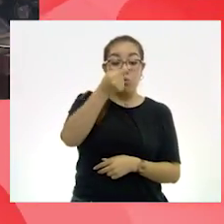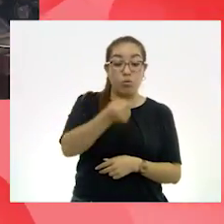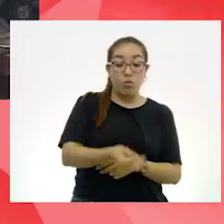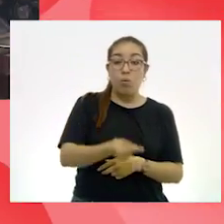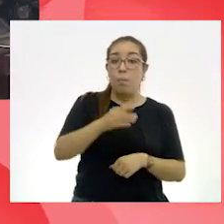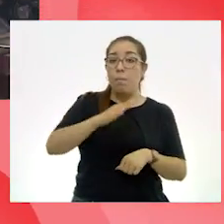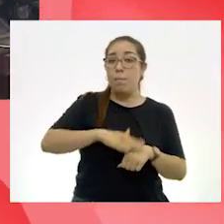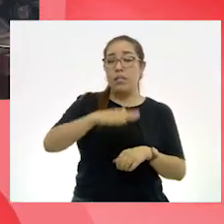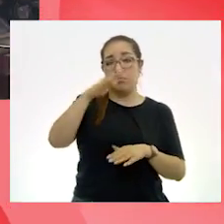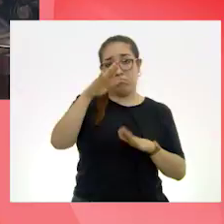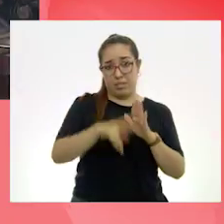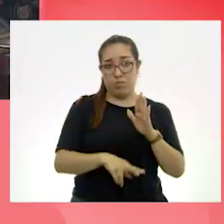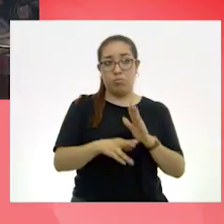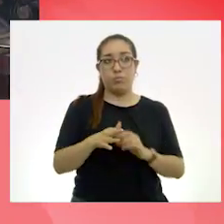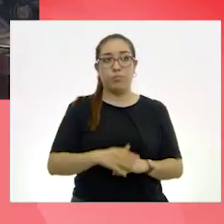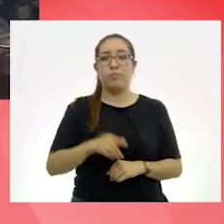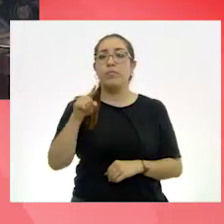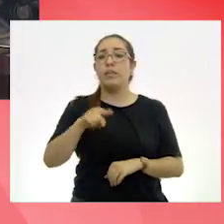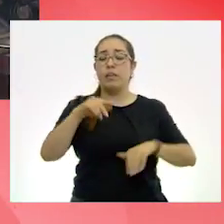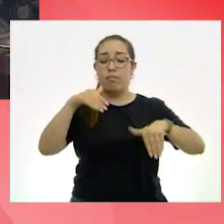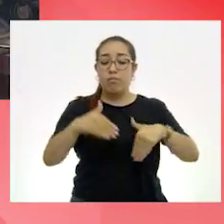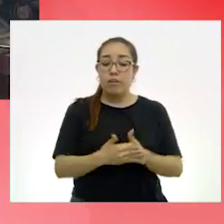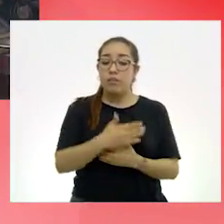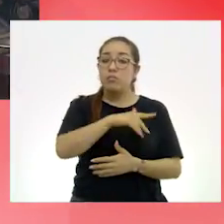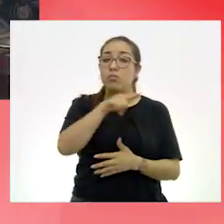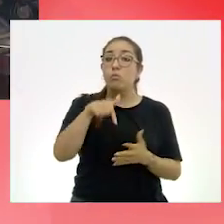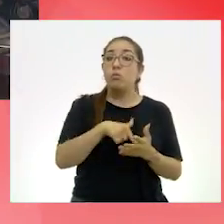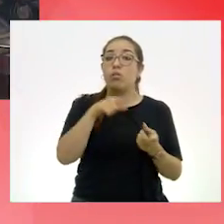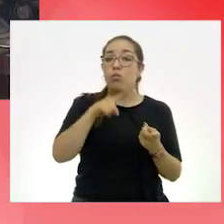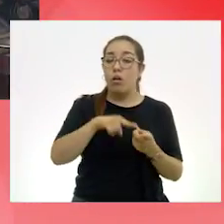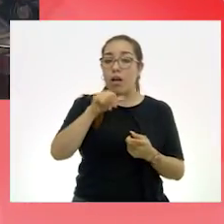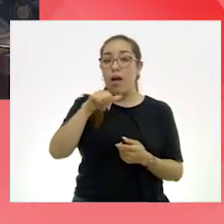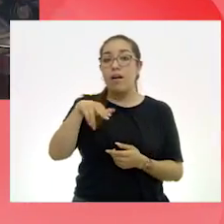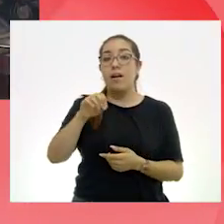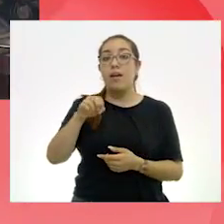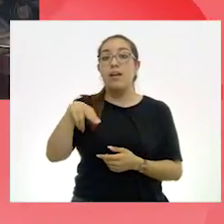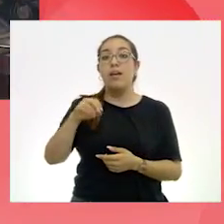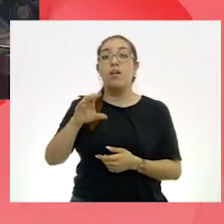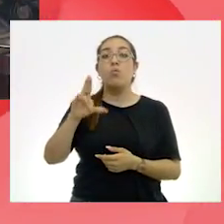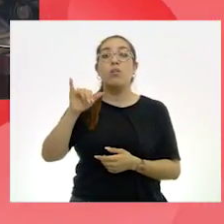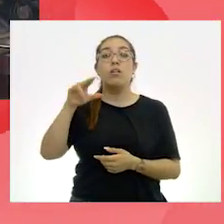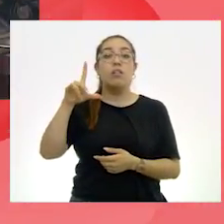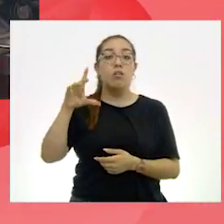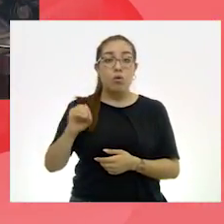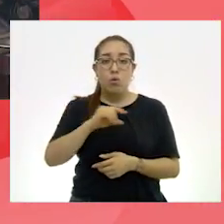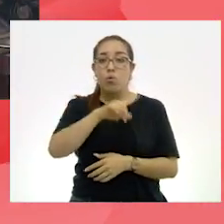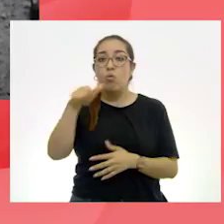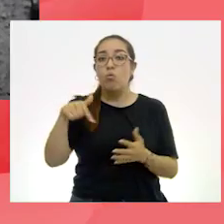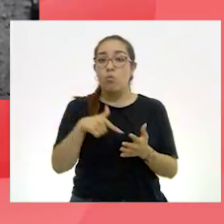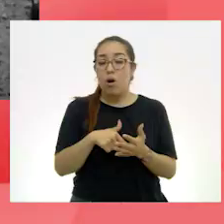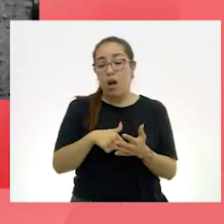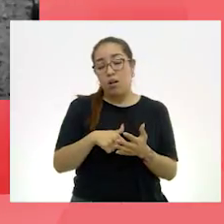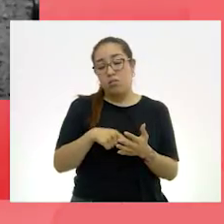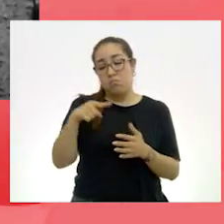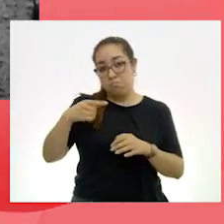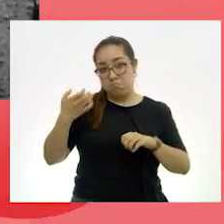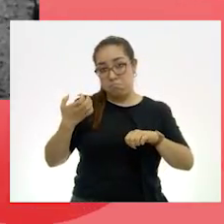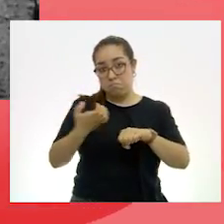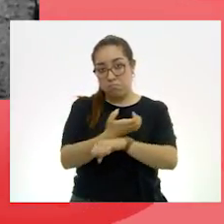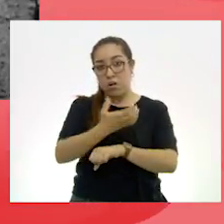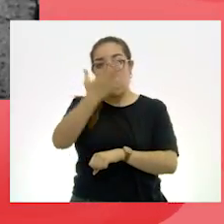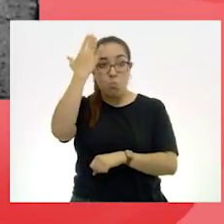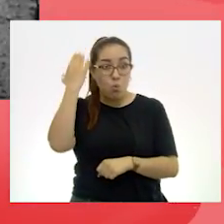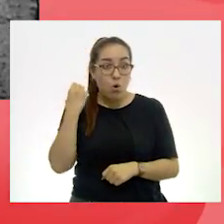Emiliano Zapata nace en San Miguel Anenecuilco, un pueblo del oriente del estado